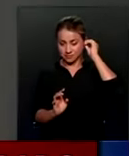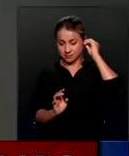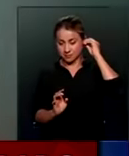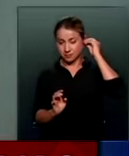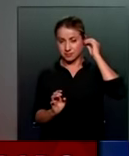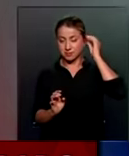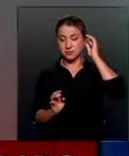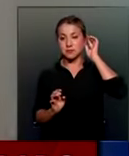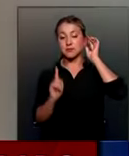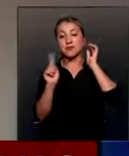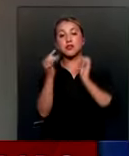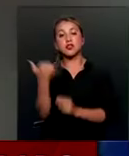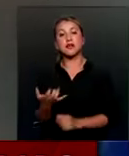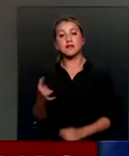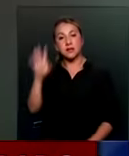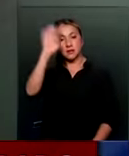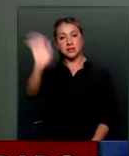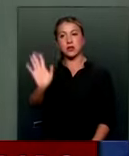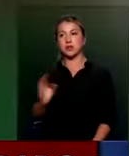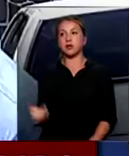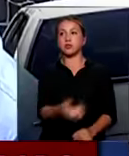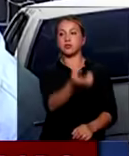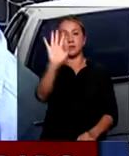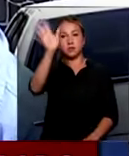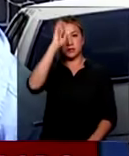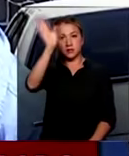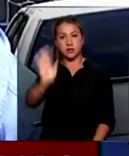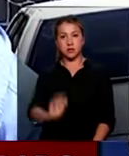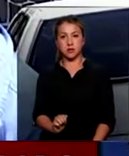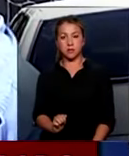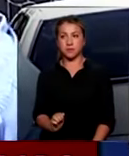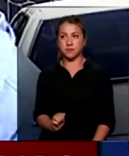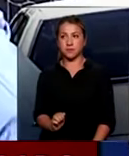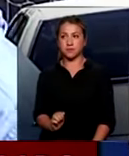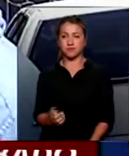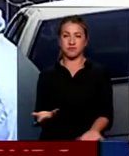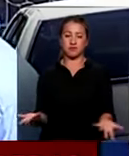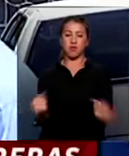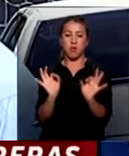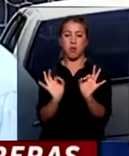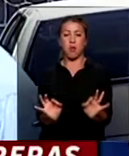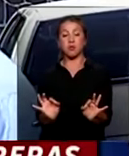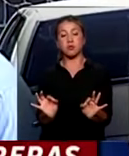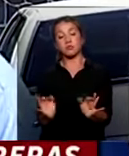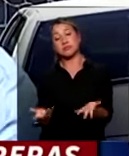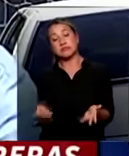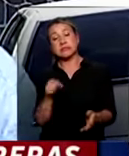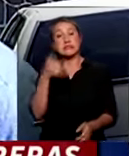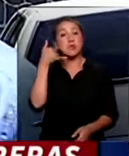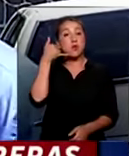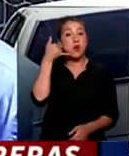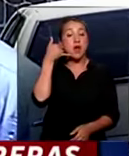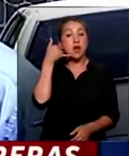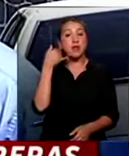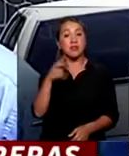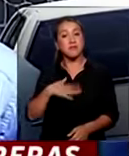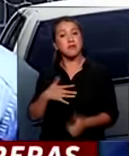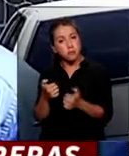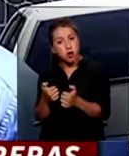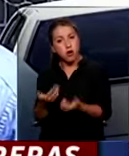Chao. Ya estamos. Gracias. Chao. Chao. Saludos. Creo que es un tema de destino. Cuando uno obra bien, este celular era de mi